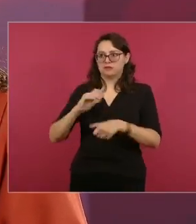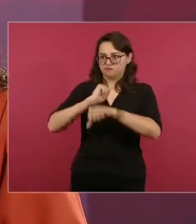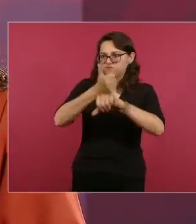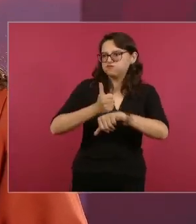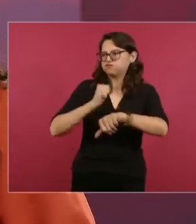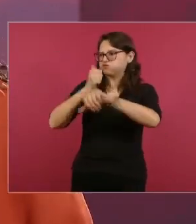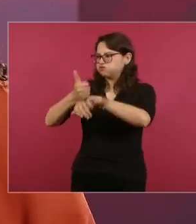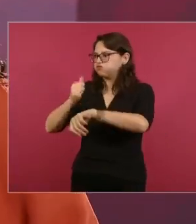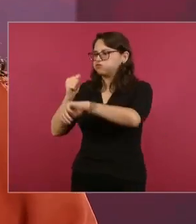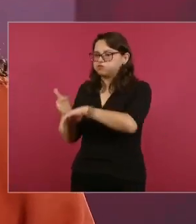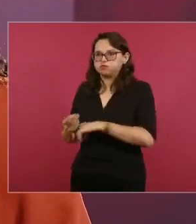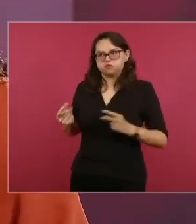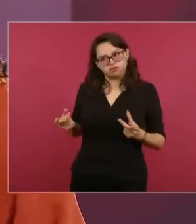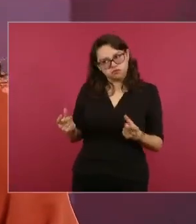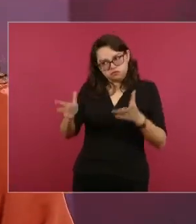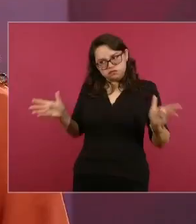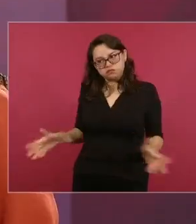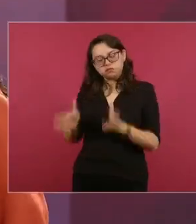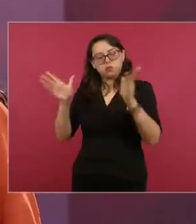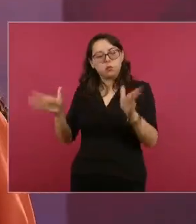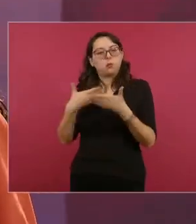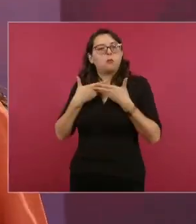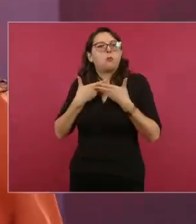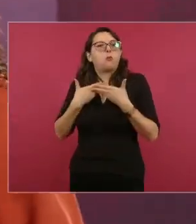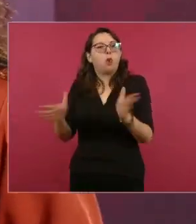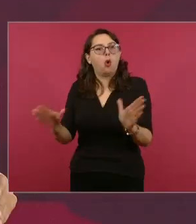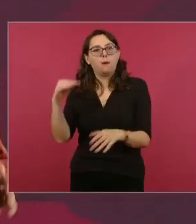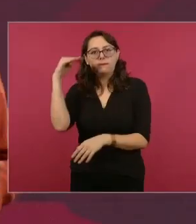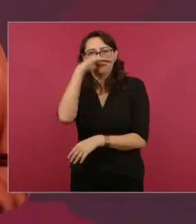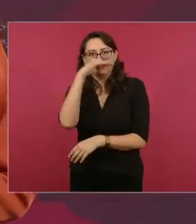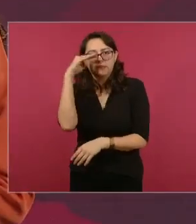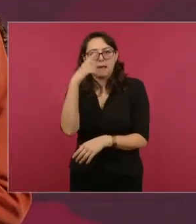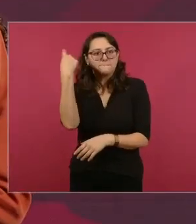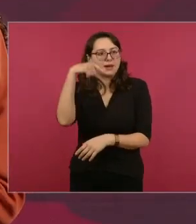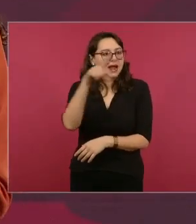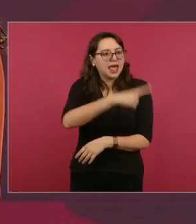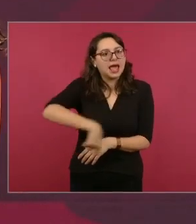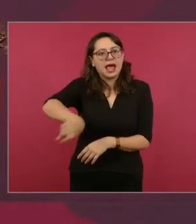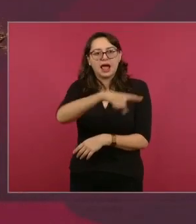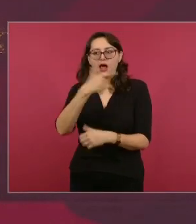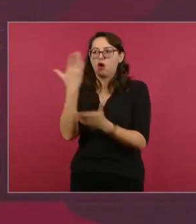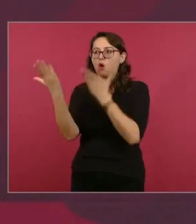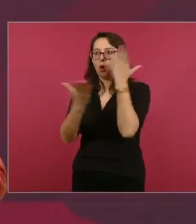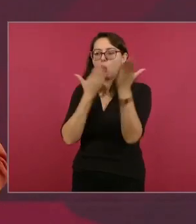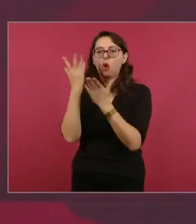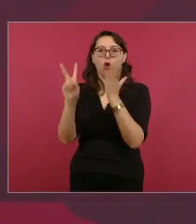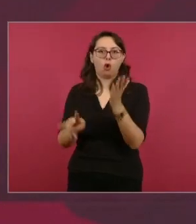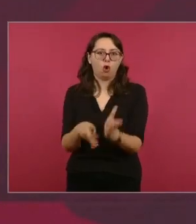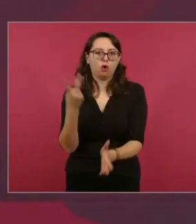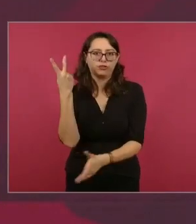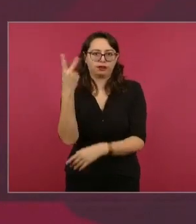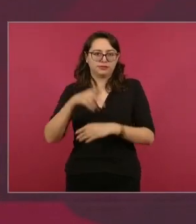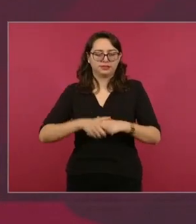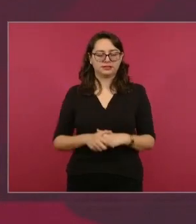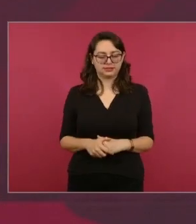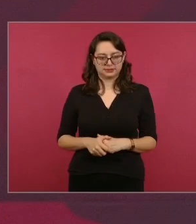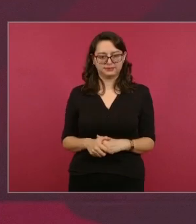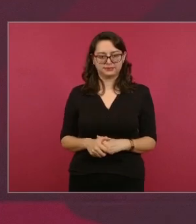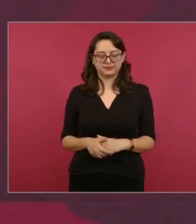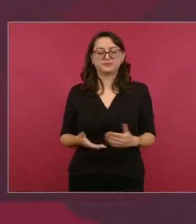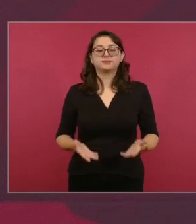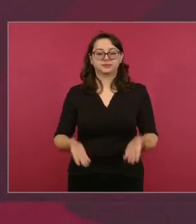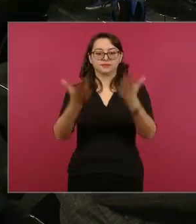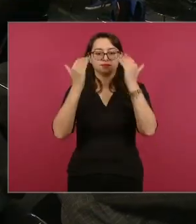de especialistas necesarios para tener el mejor sistema de salud en México. Vamos